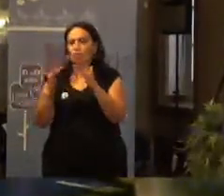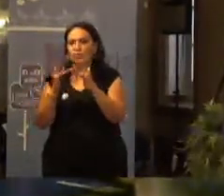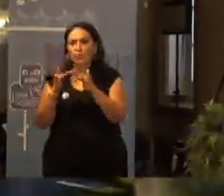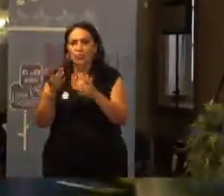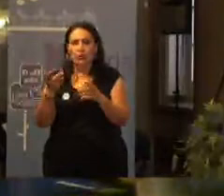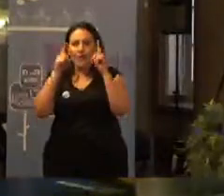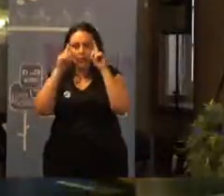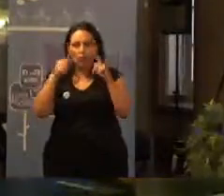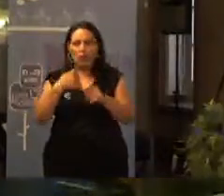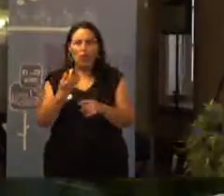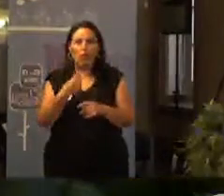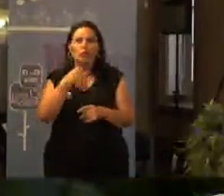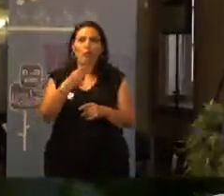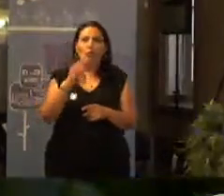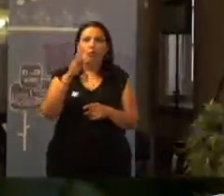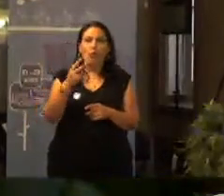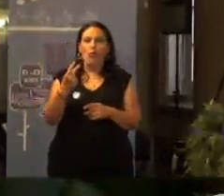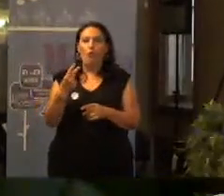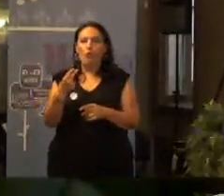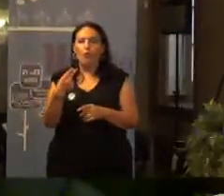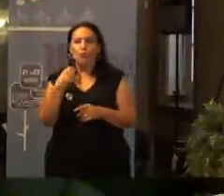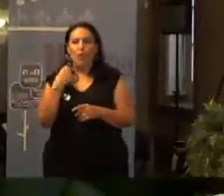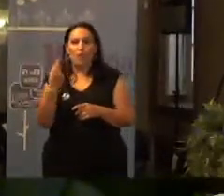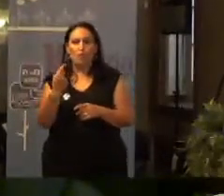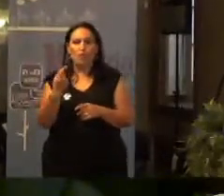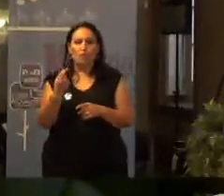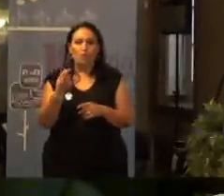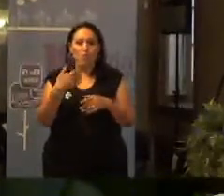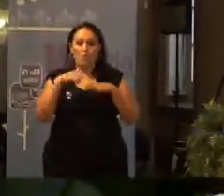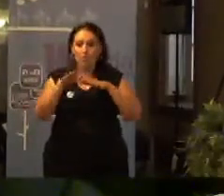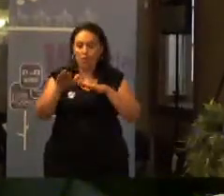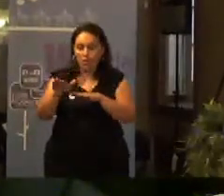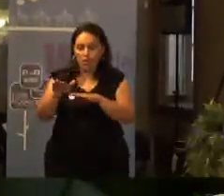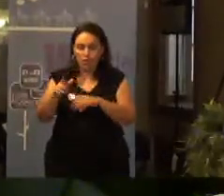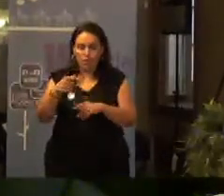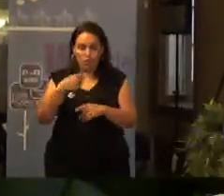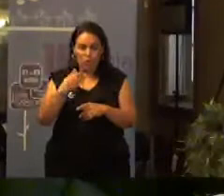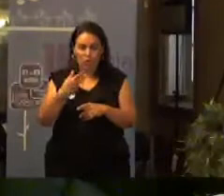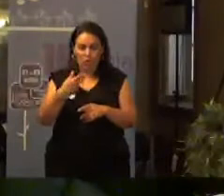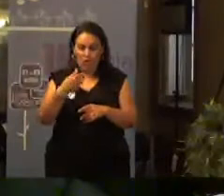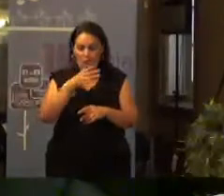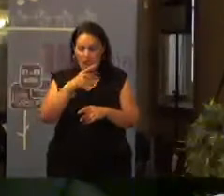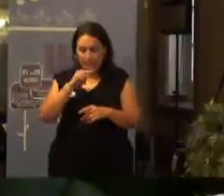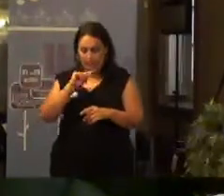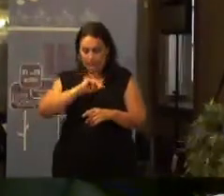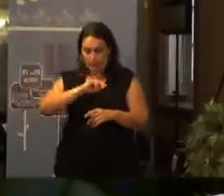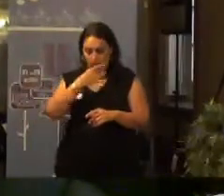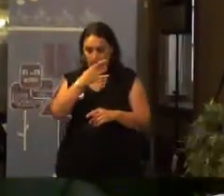ou diputado ou xefe de filas dunha organización de esquerda nas Cortes Españolas agora, daríame vergoña